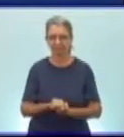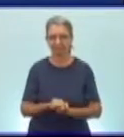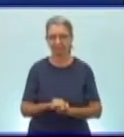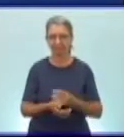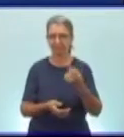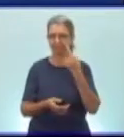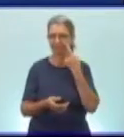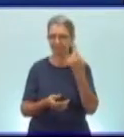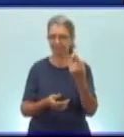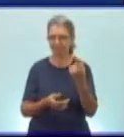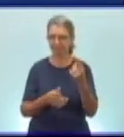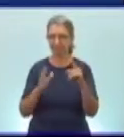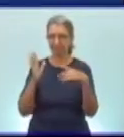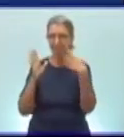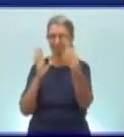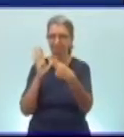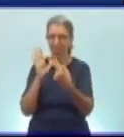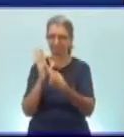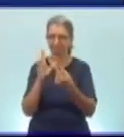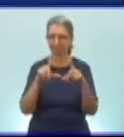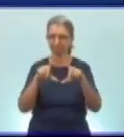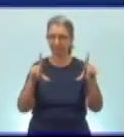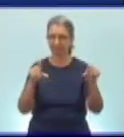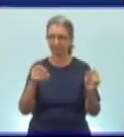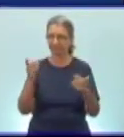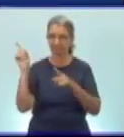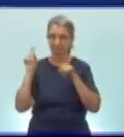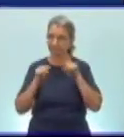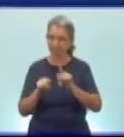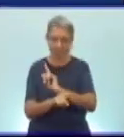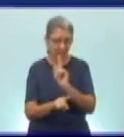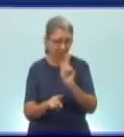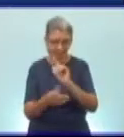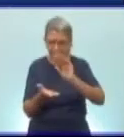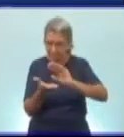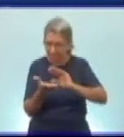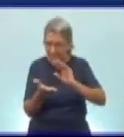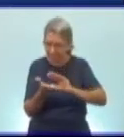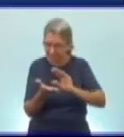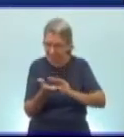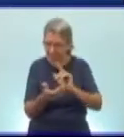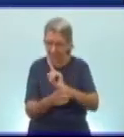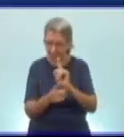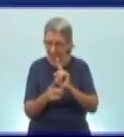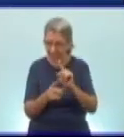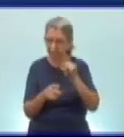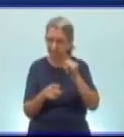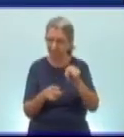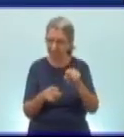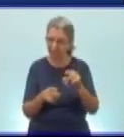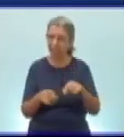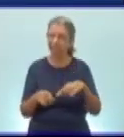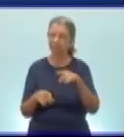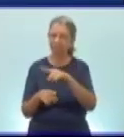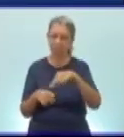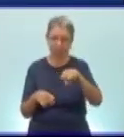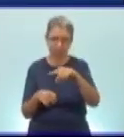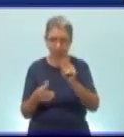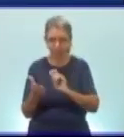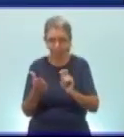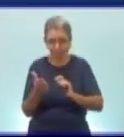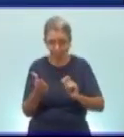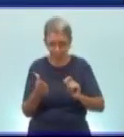Bueno, aquí tenemos un esquema que en su libro de texto no debe aparecer. Yo les voy a hacer la explicación que va a ir